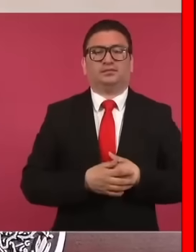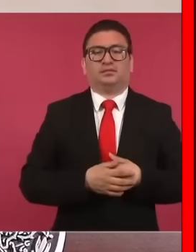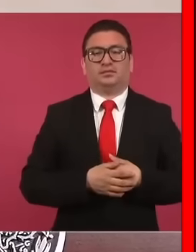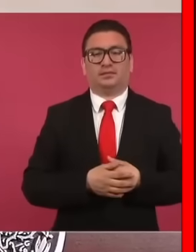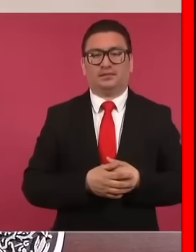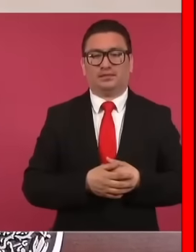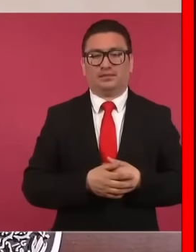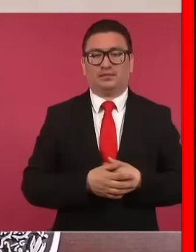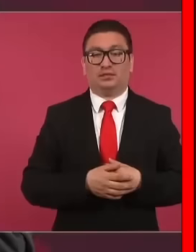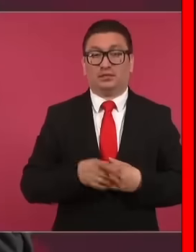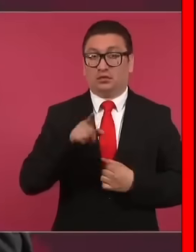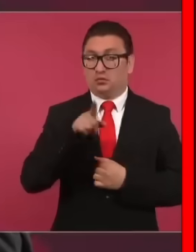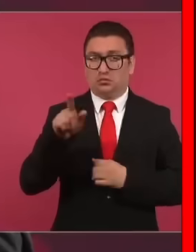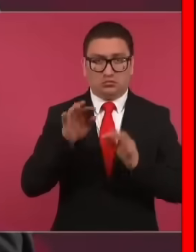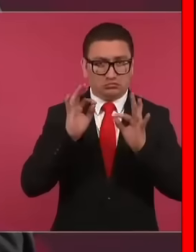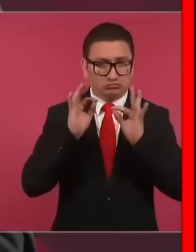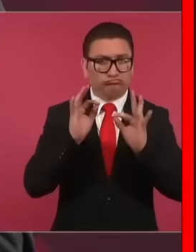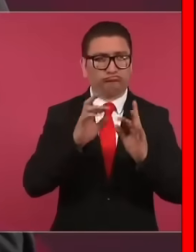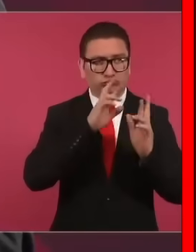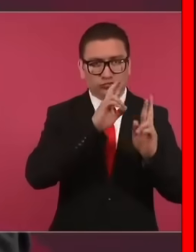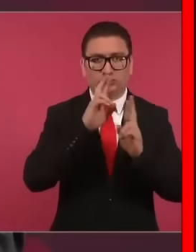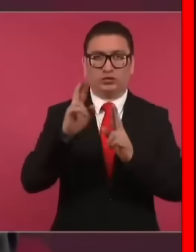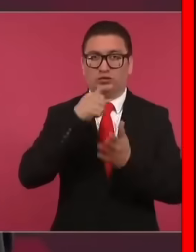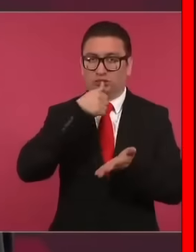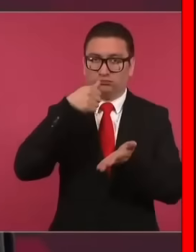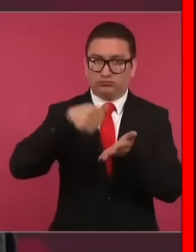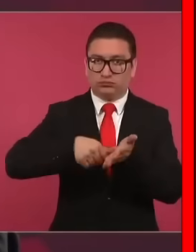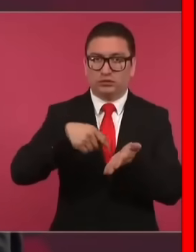también tan diplomáticos, que la carta